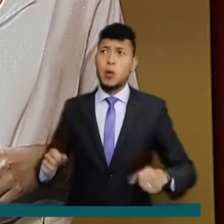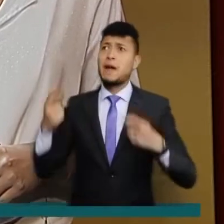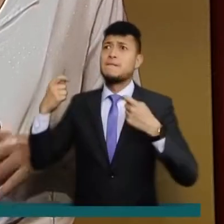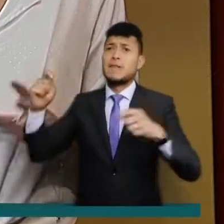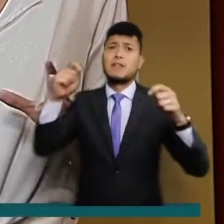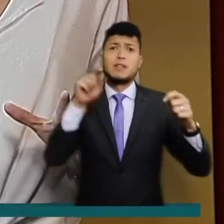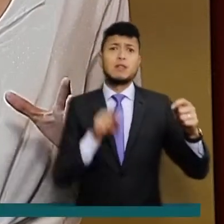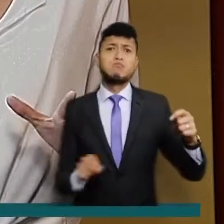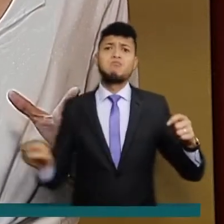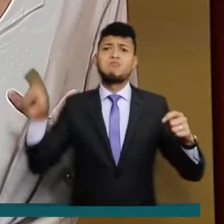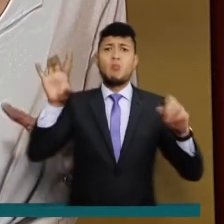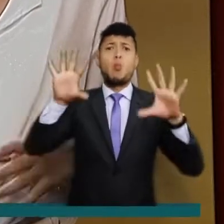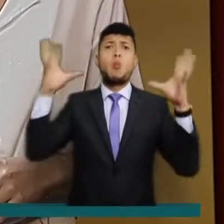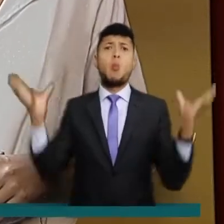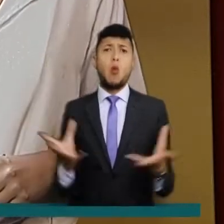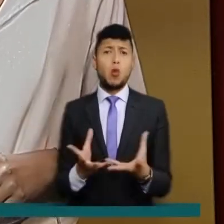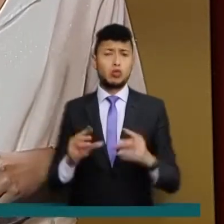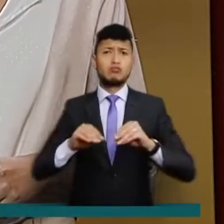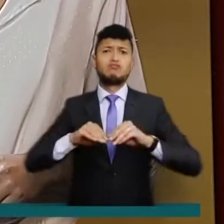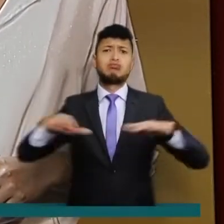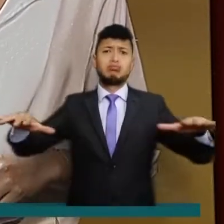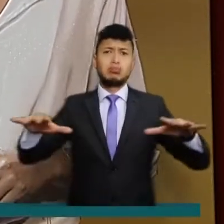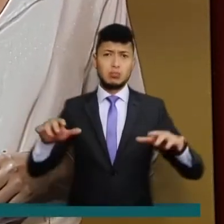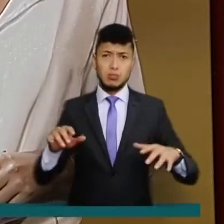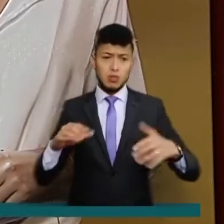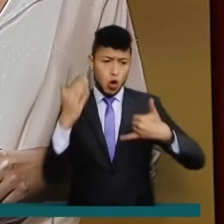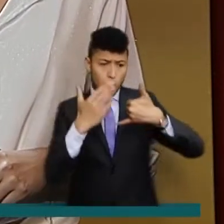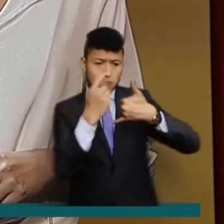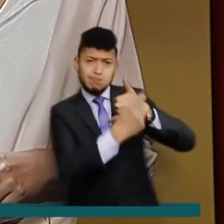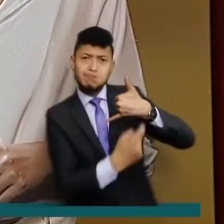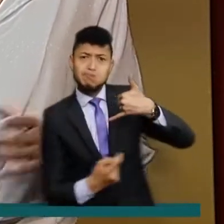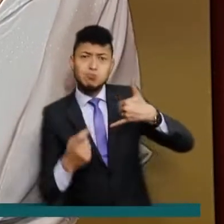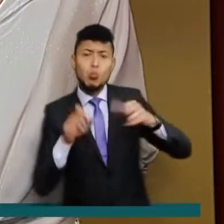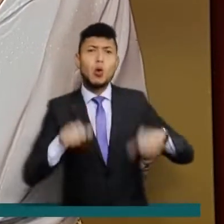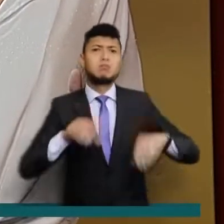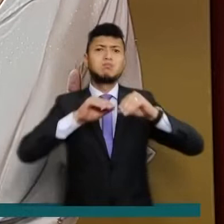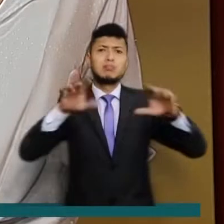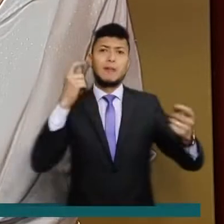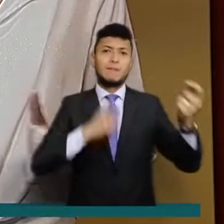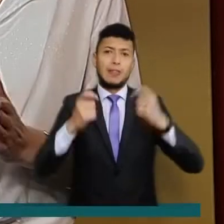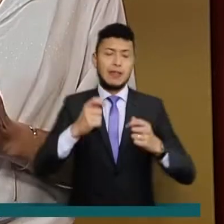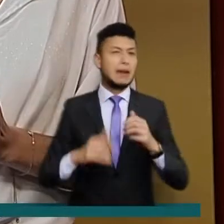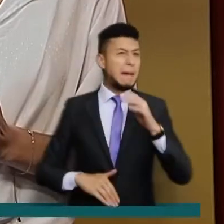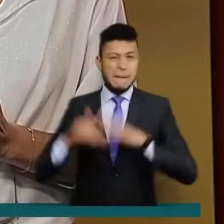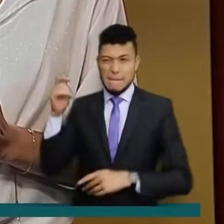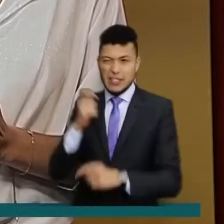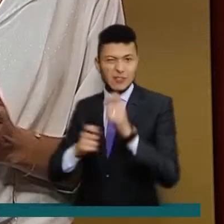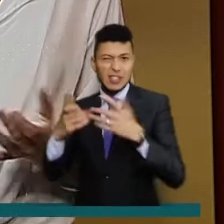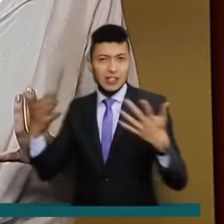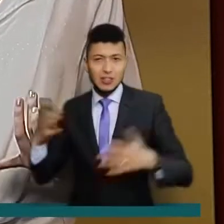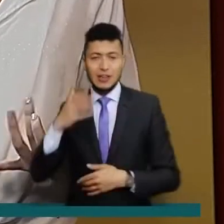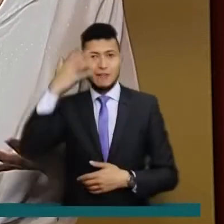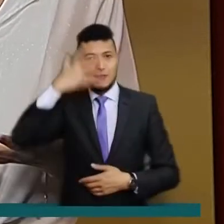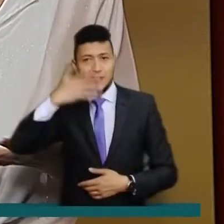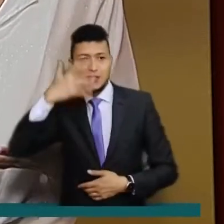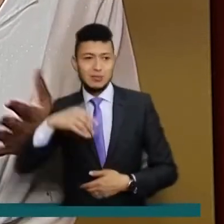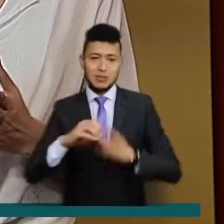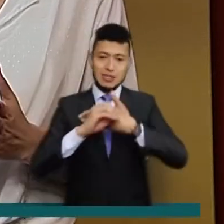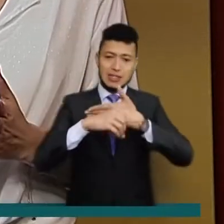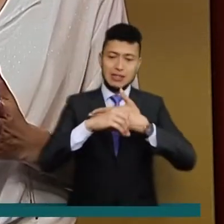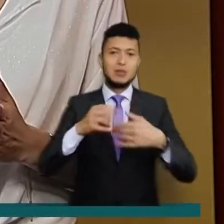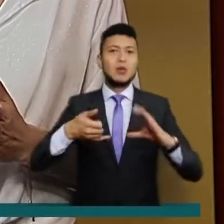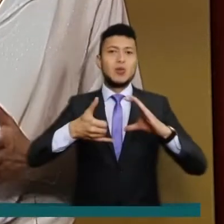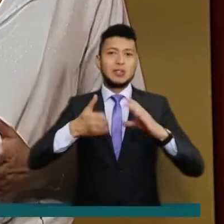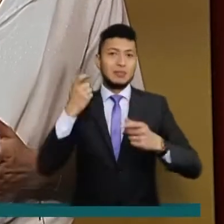posible vender en cualquier lugar del mundo y llegar a cualquier rincón del país. Algunas de las redes sociales más usadas para ventas son Facebook,